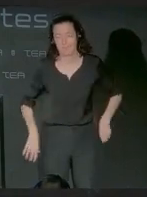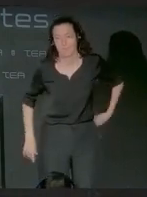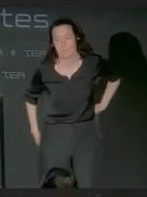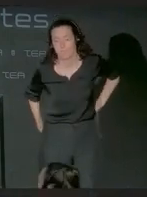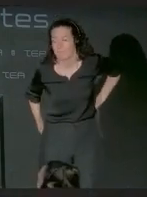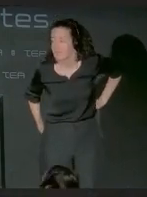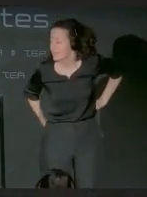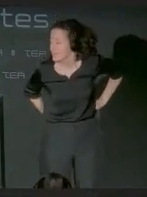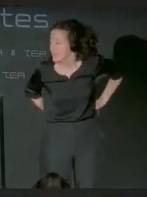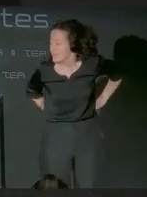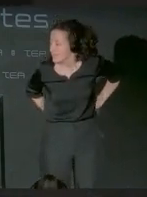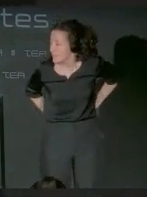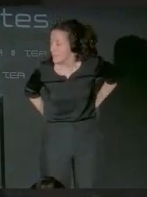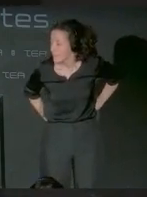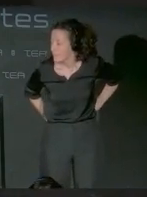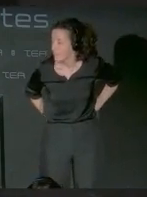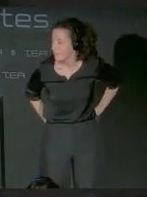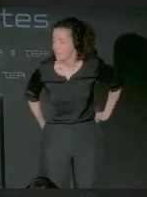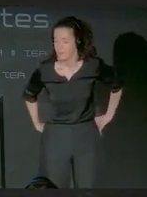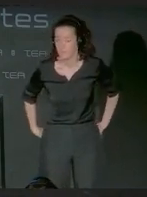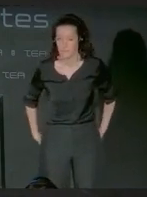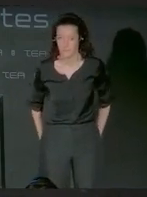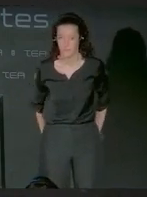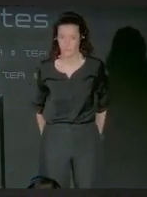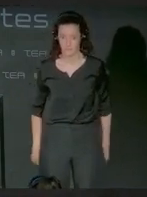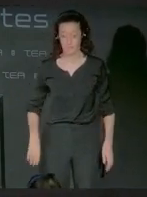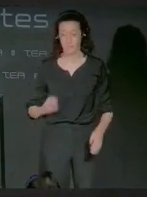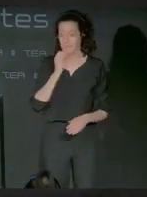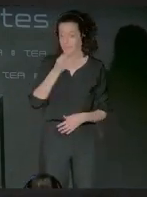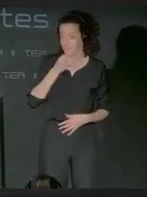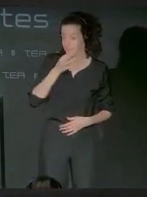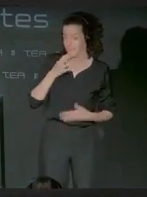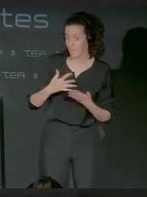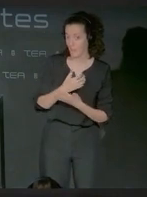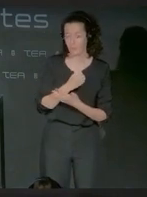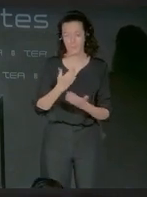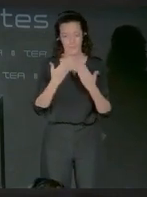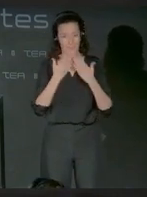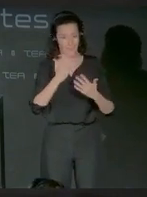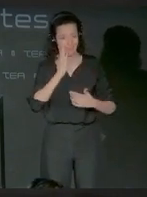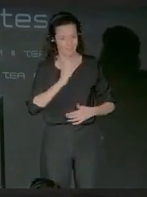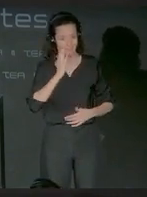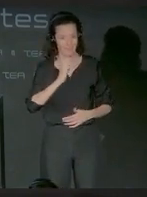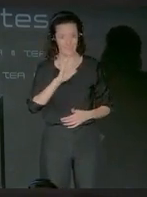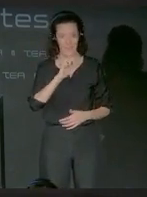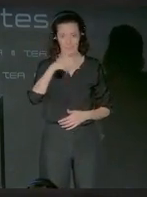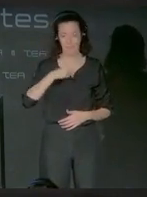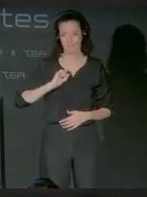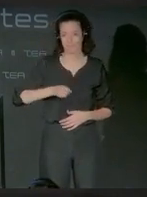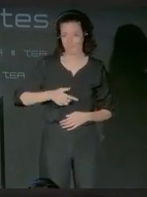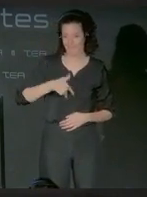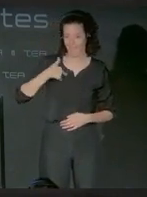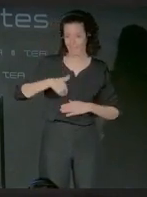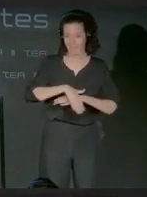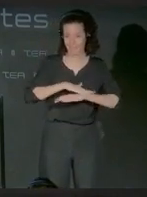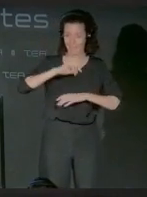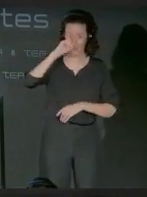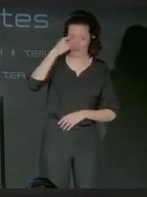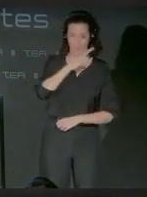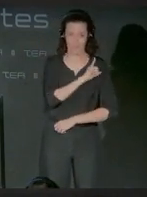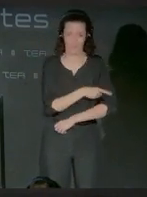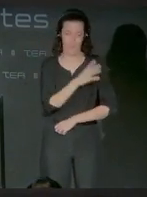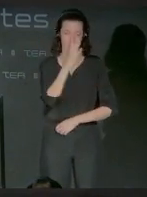Buenas tardes a todos Muchísimas gracias querida Carmen directora general del Ministerio de cultura y deporte por